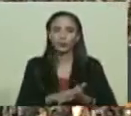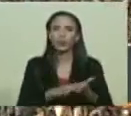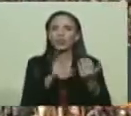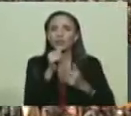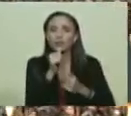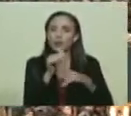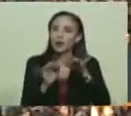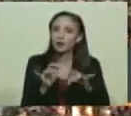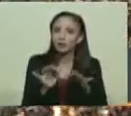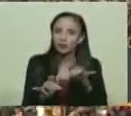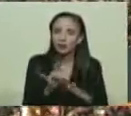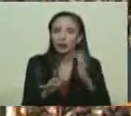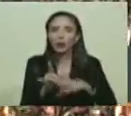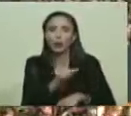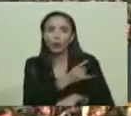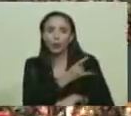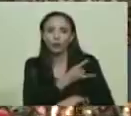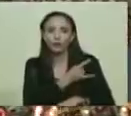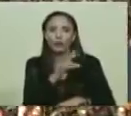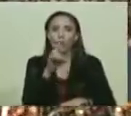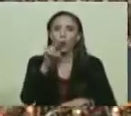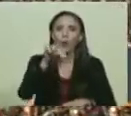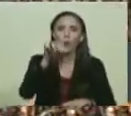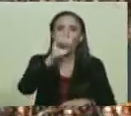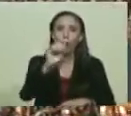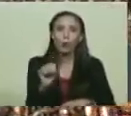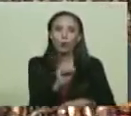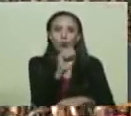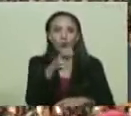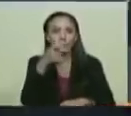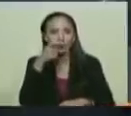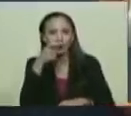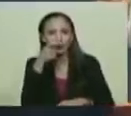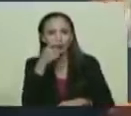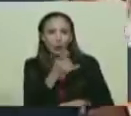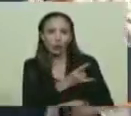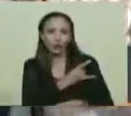general de la Universidad Nacional Experimental de la Seguridad.